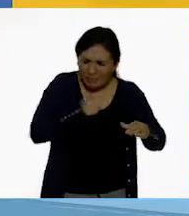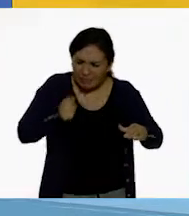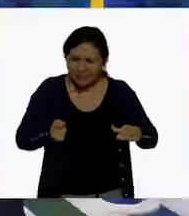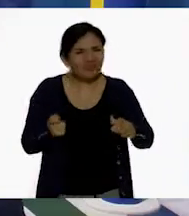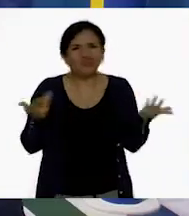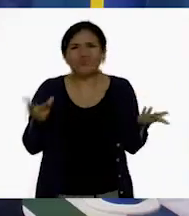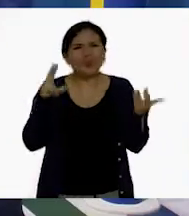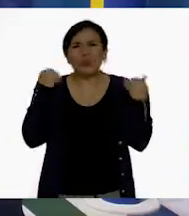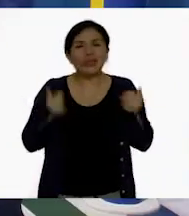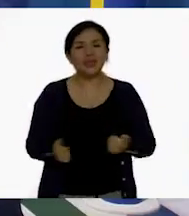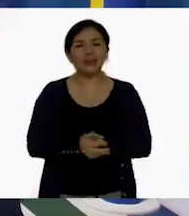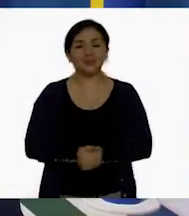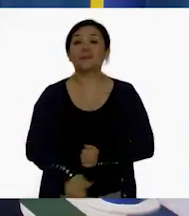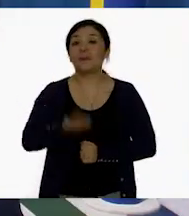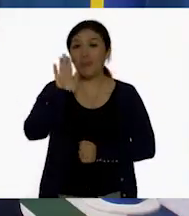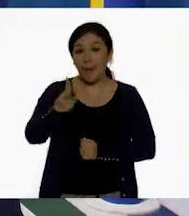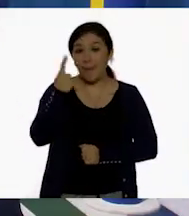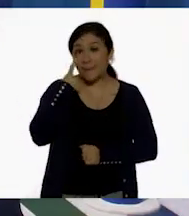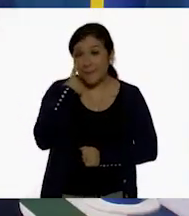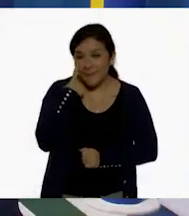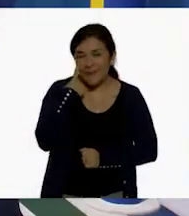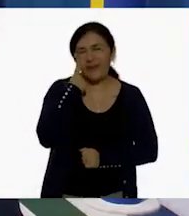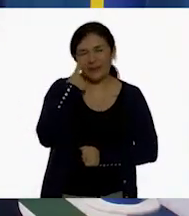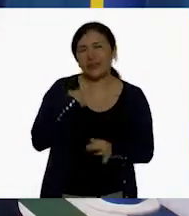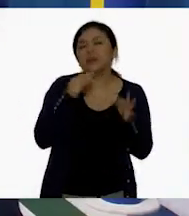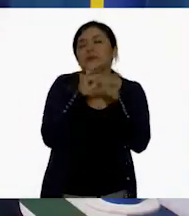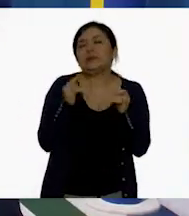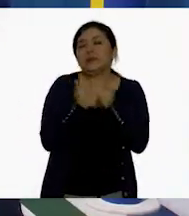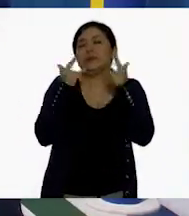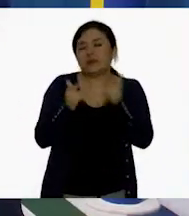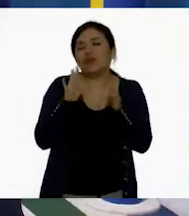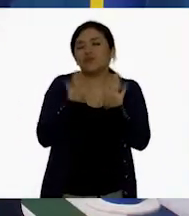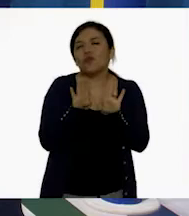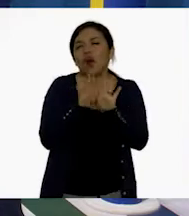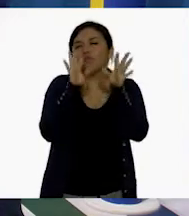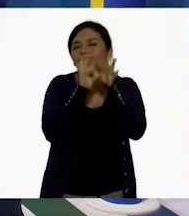eso. Mira, es así más o menos como se pueden